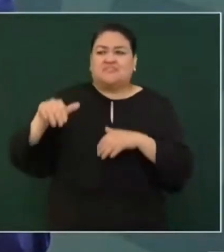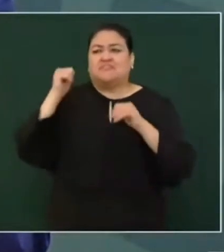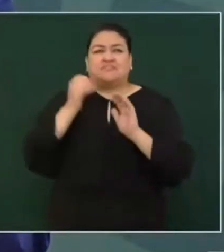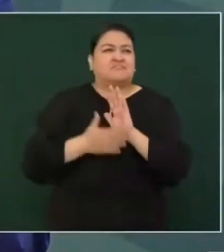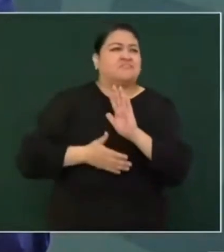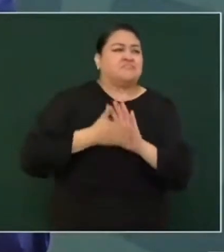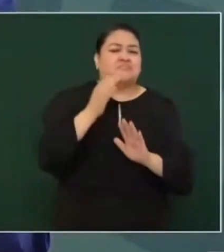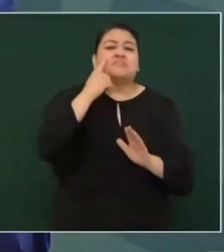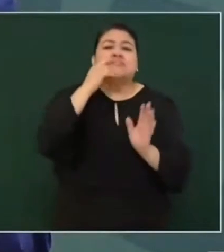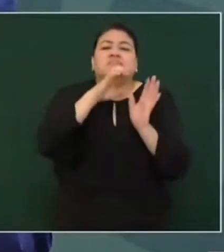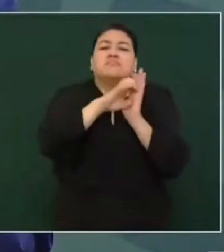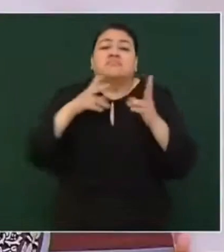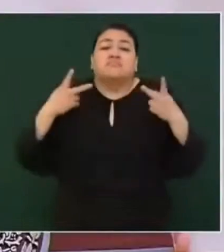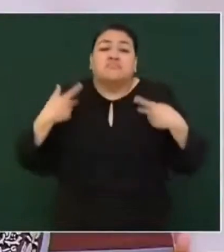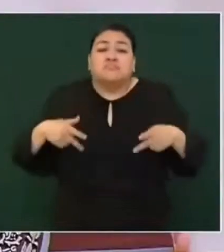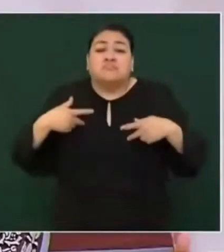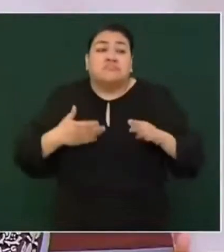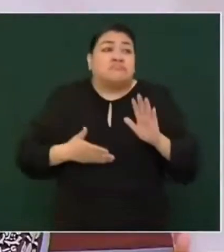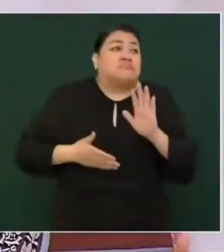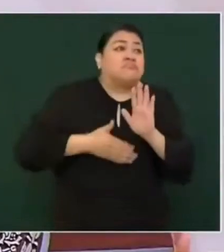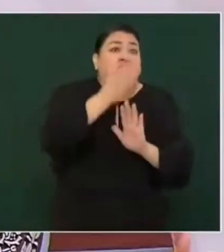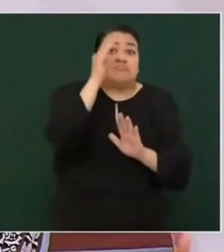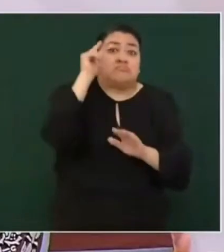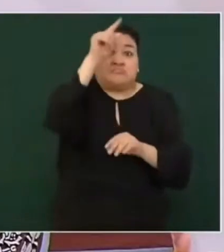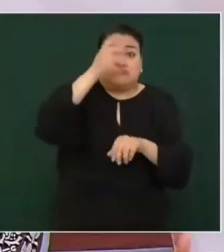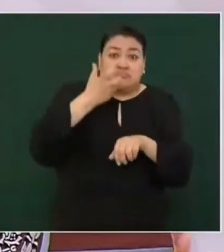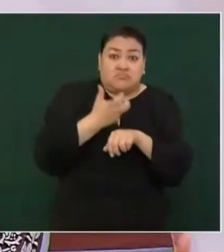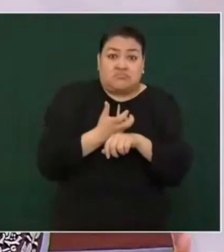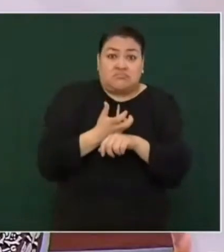por gusto, va por necesidad.